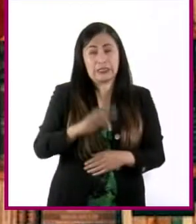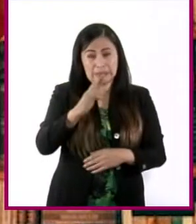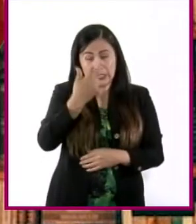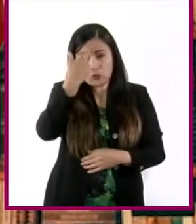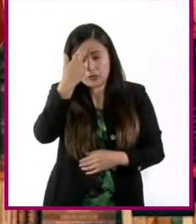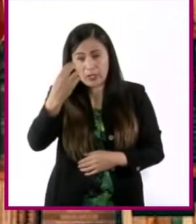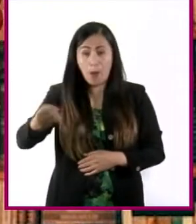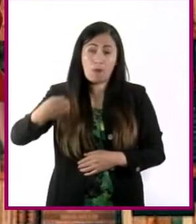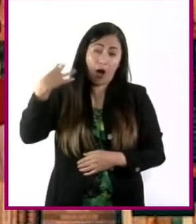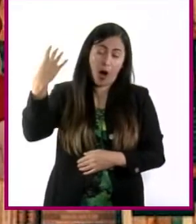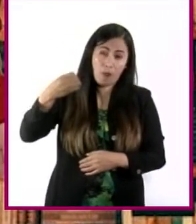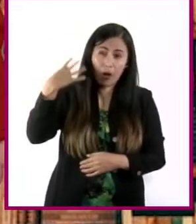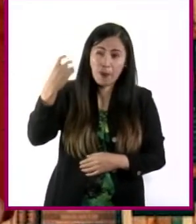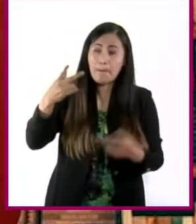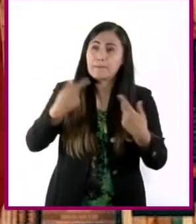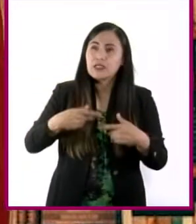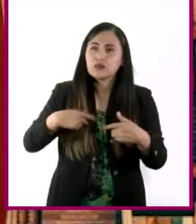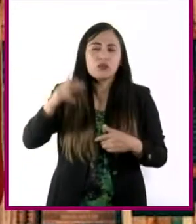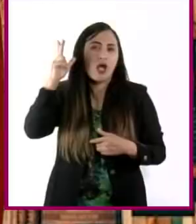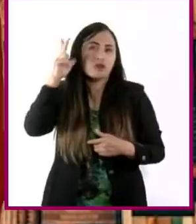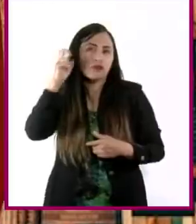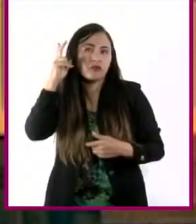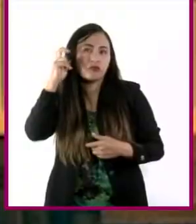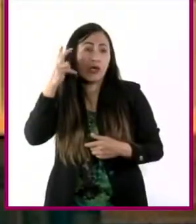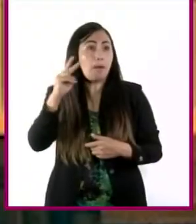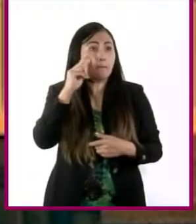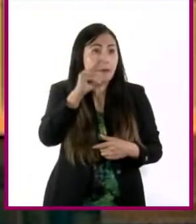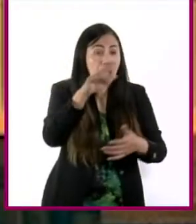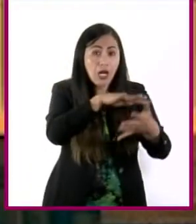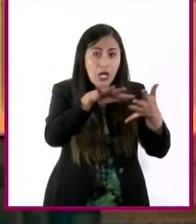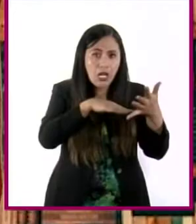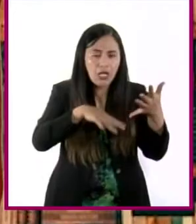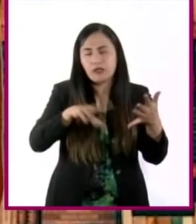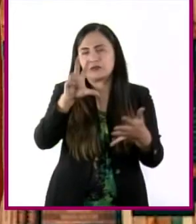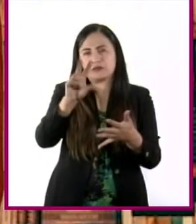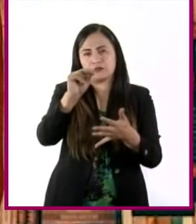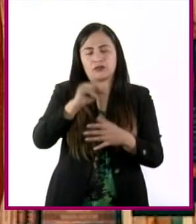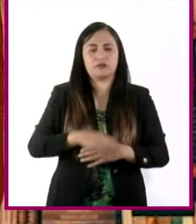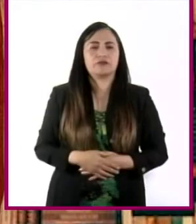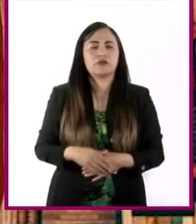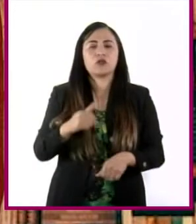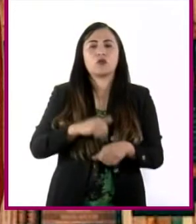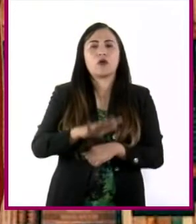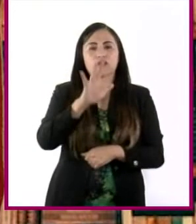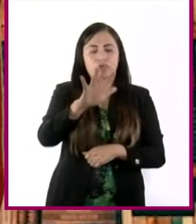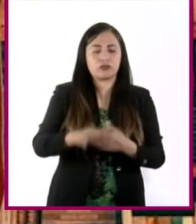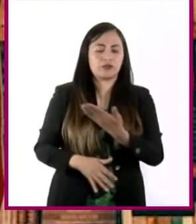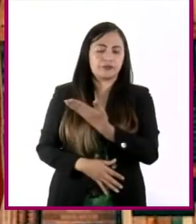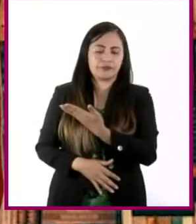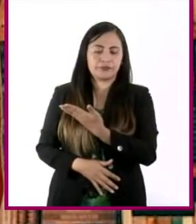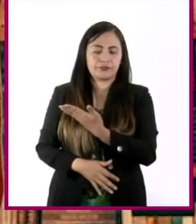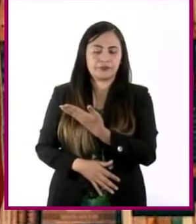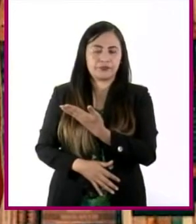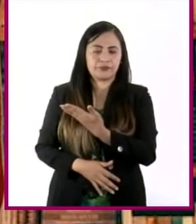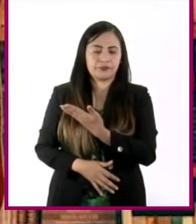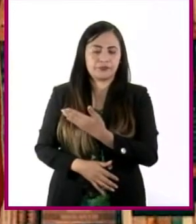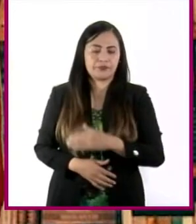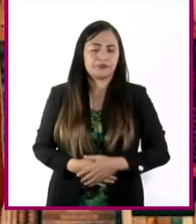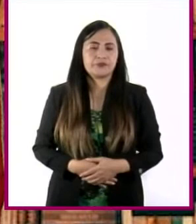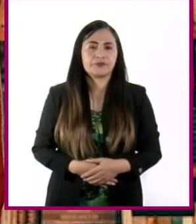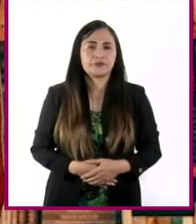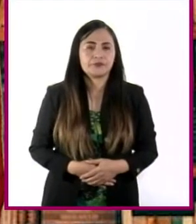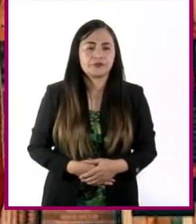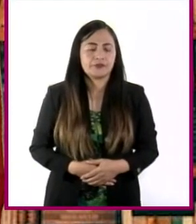está diseñado para que la audiencia escuche, no para que la lea. Y número 5. Si emplean texto, usen solo palabras clave o frases